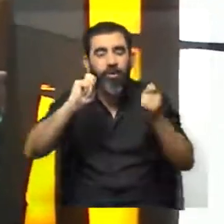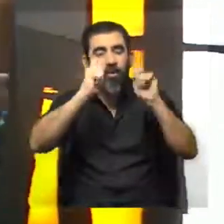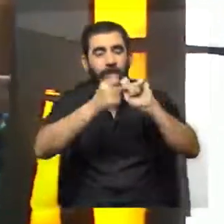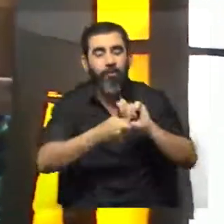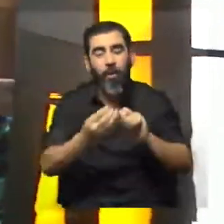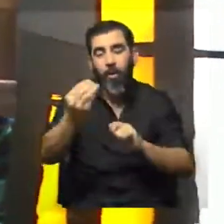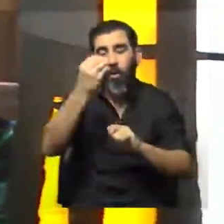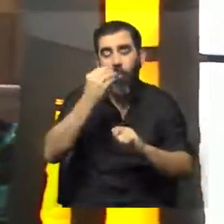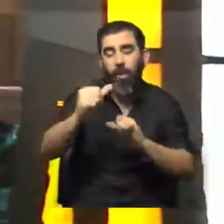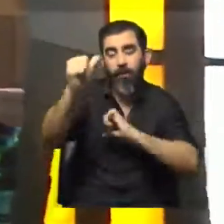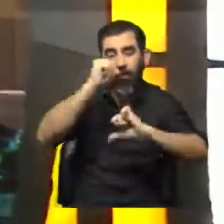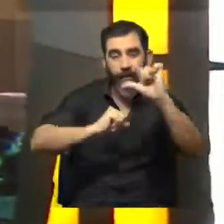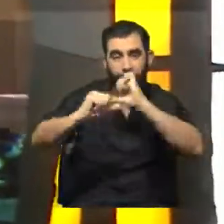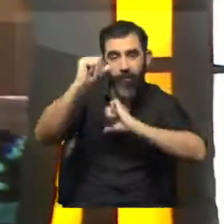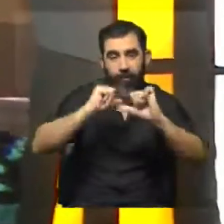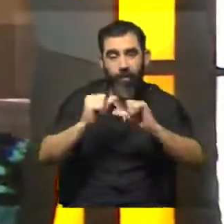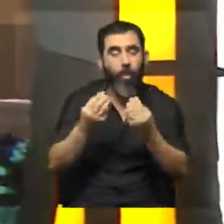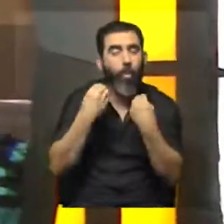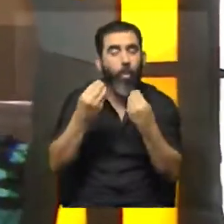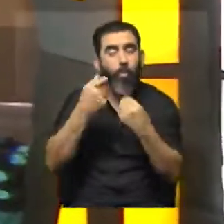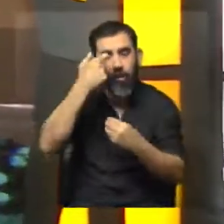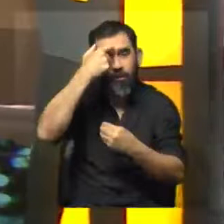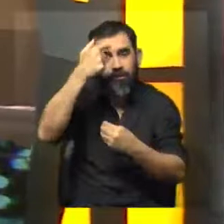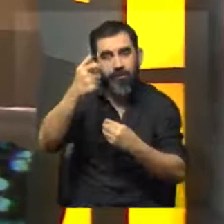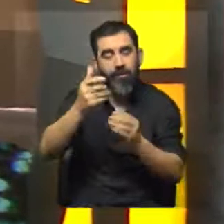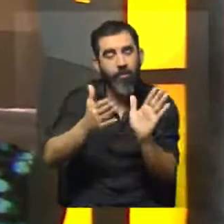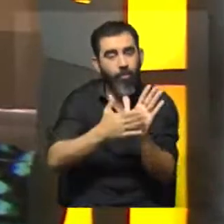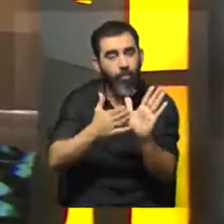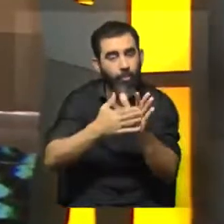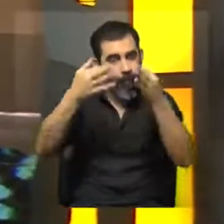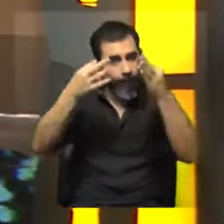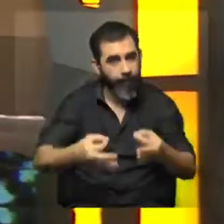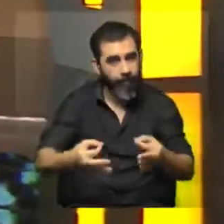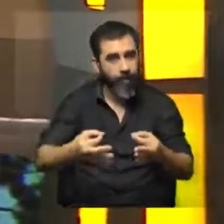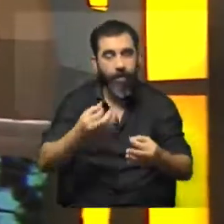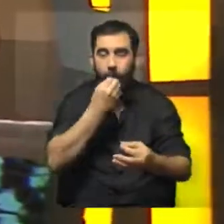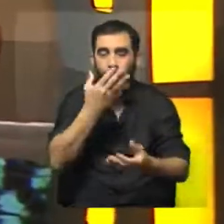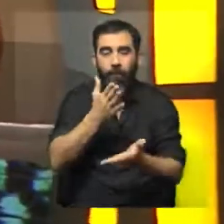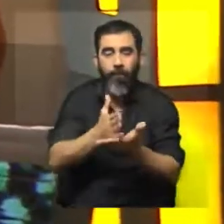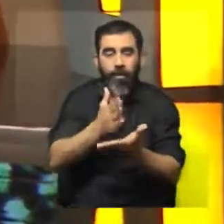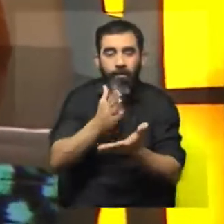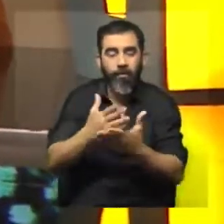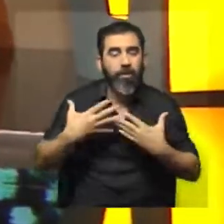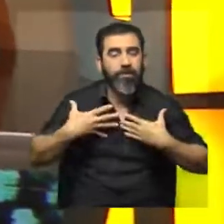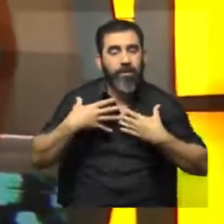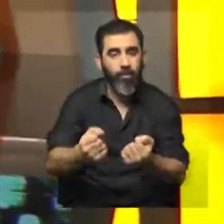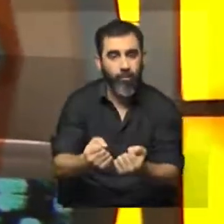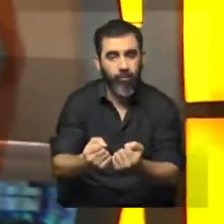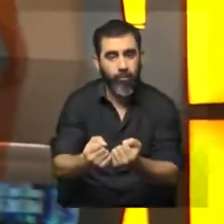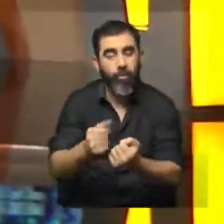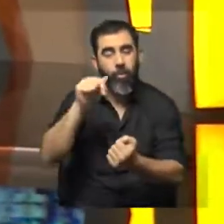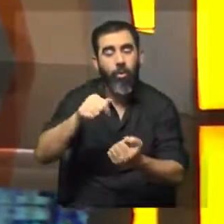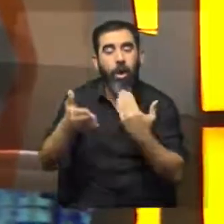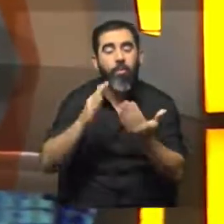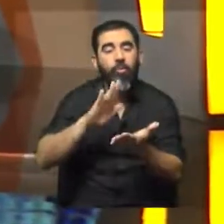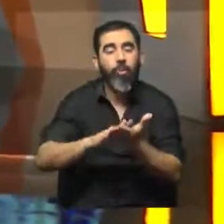nuestras comidas y bebidas y cómo la ciencia está demostrando que eso es beneficioso para nuestra salud. Hoy hablaremos